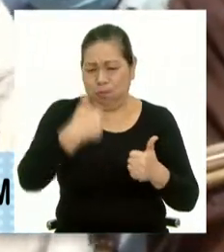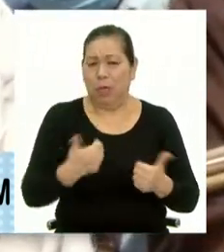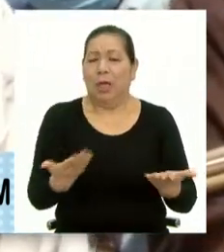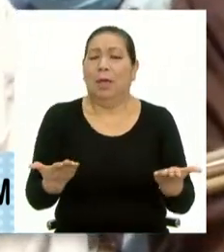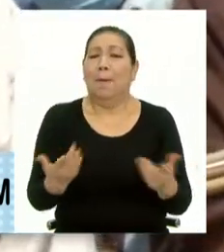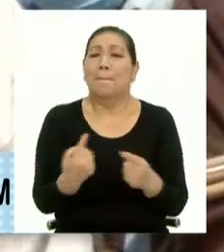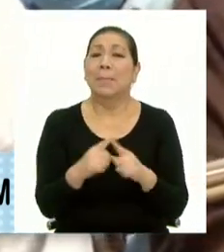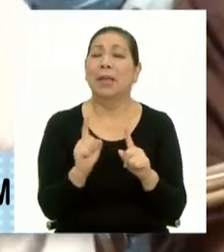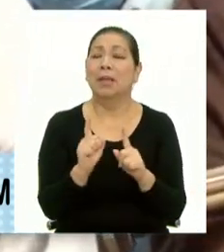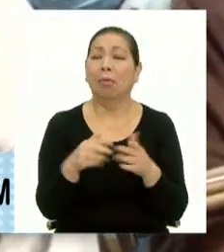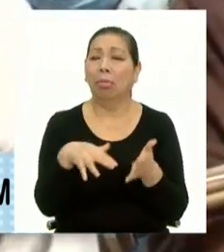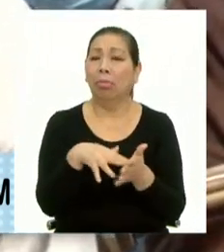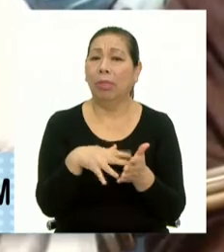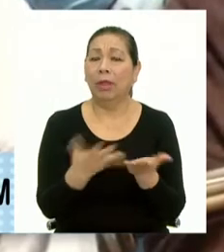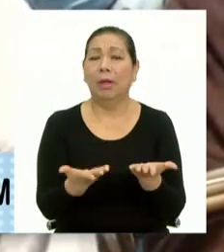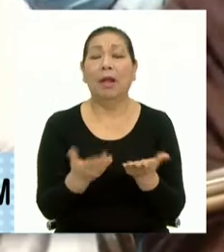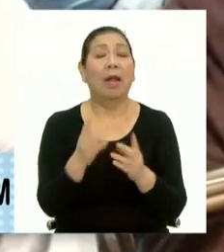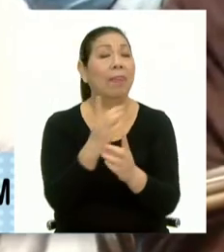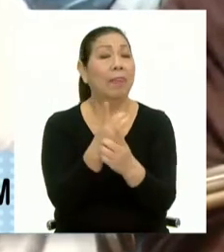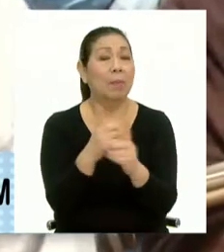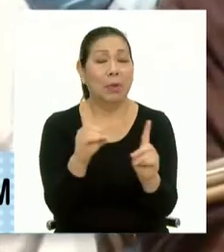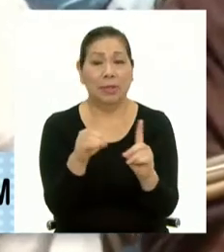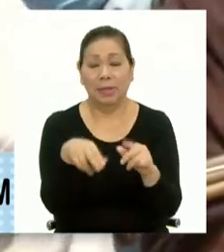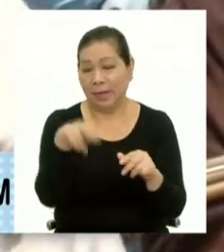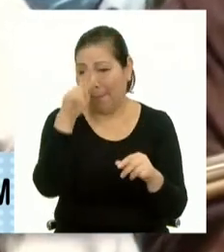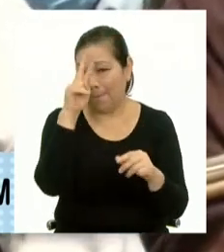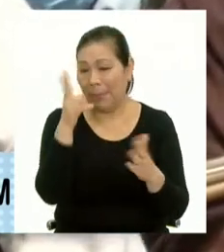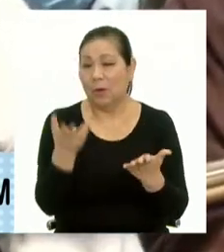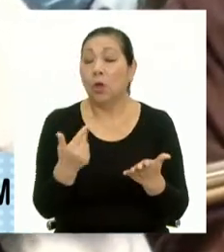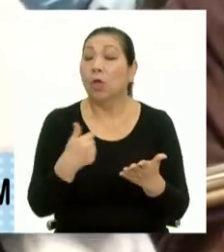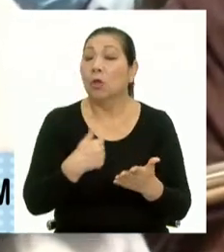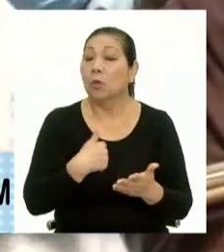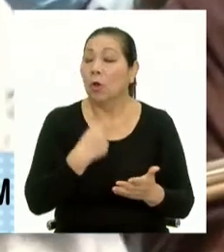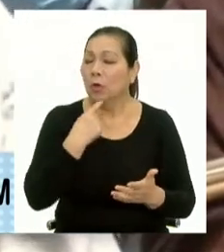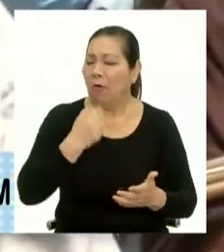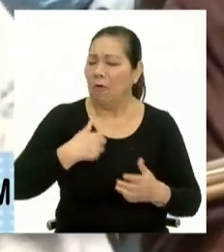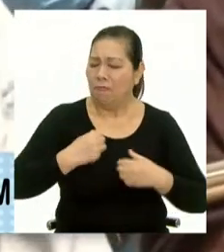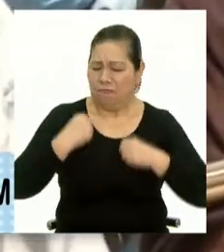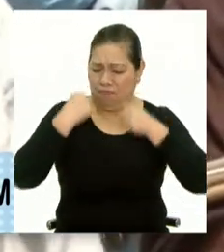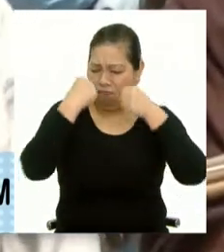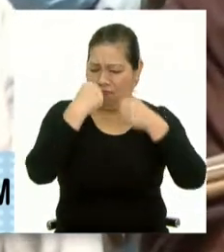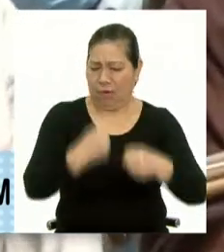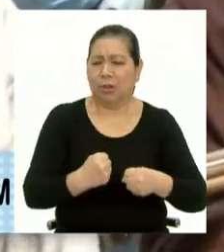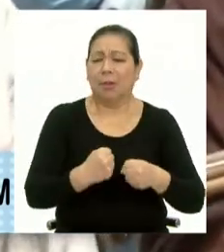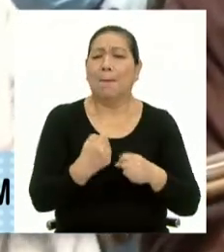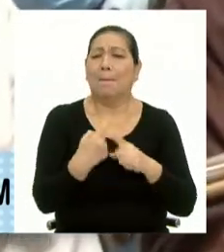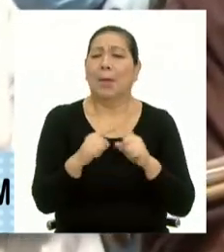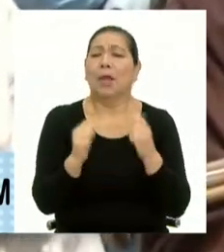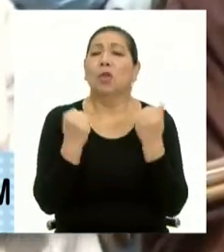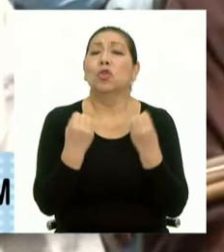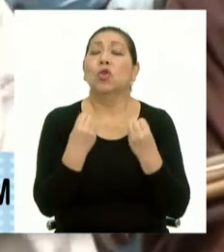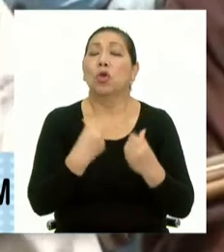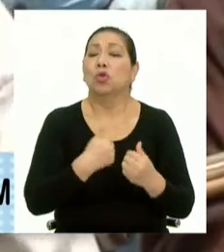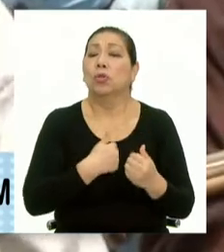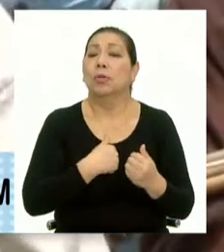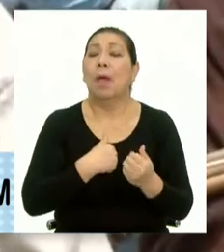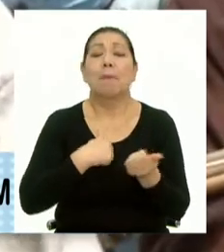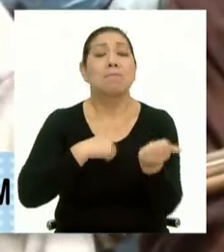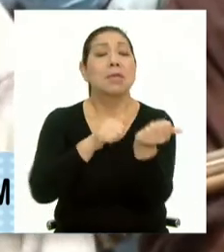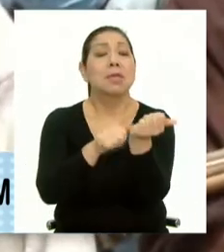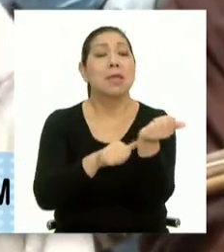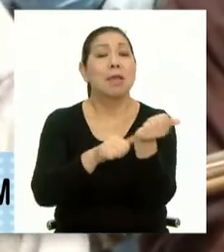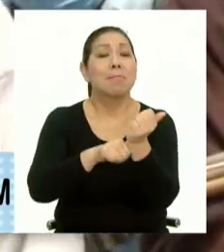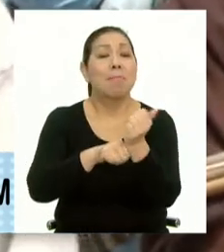a debilitar la democracia en el Perú. Lo que yo me siento fuerte acá, motivado, porque yo estoy con mis